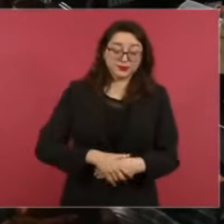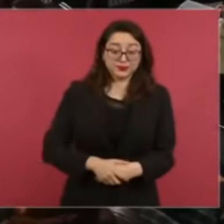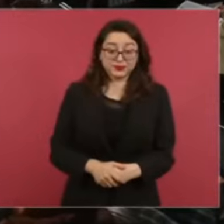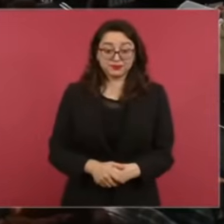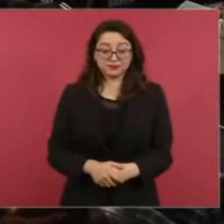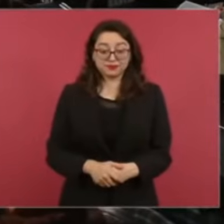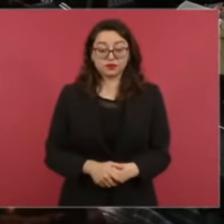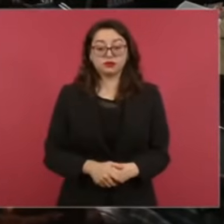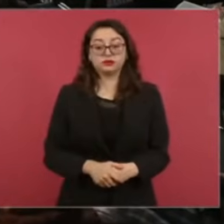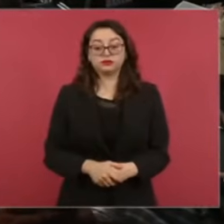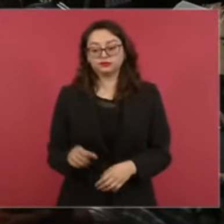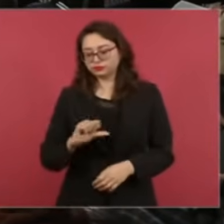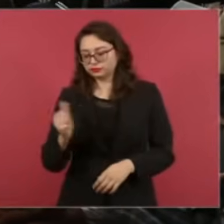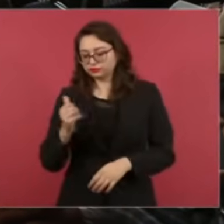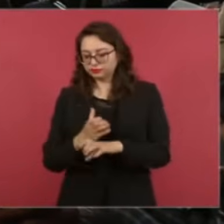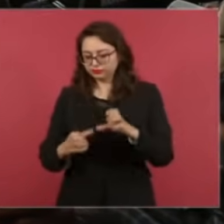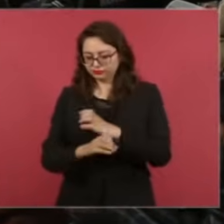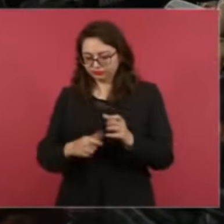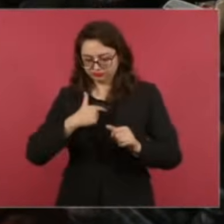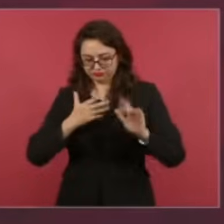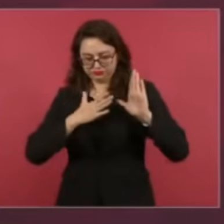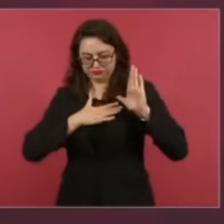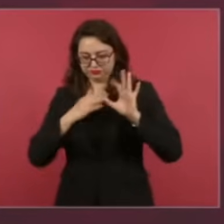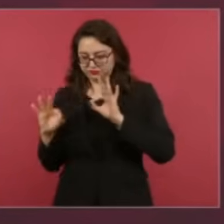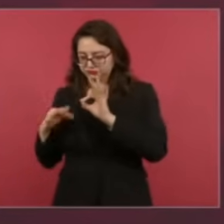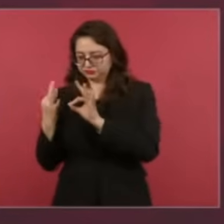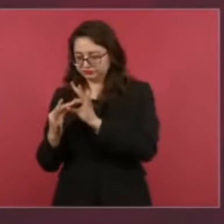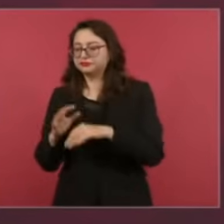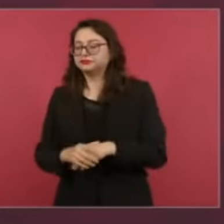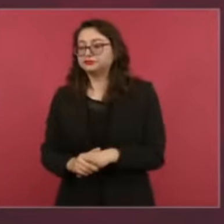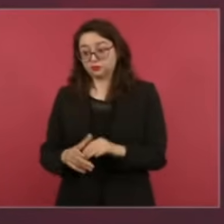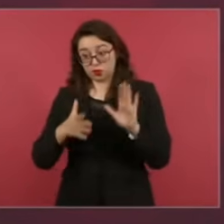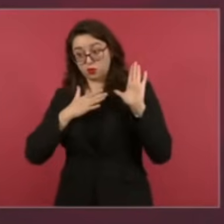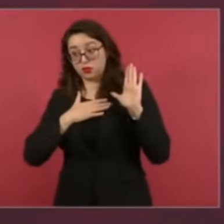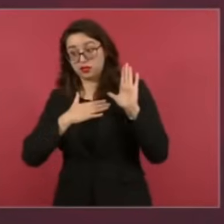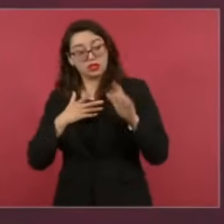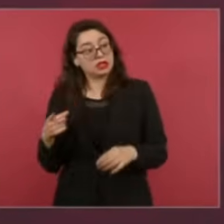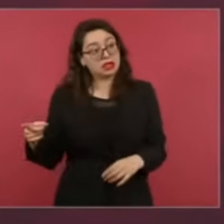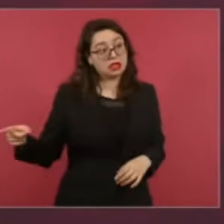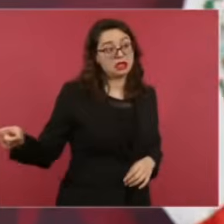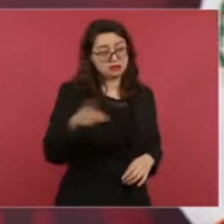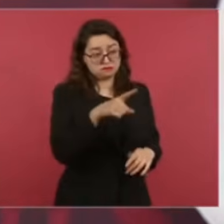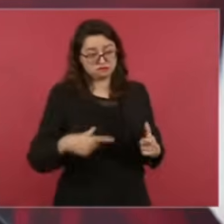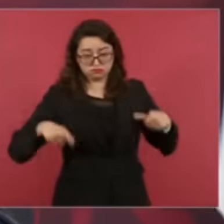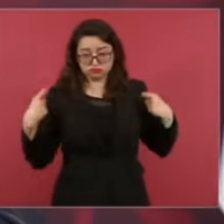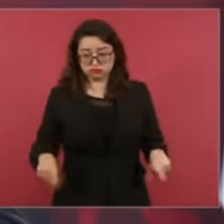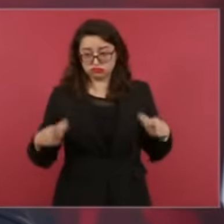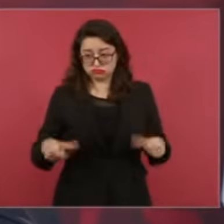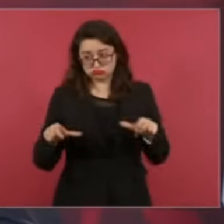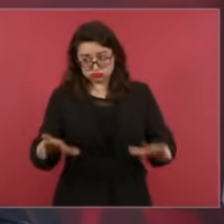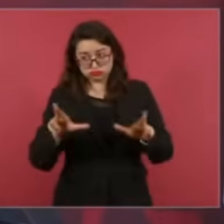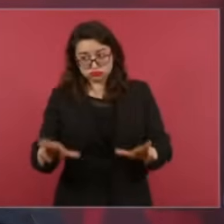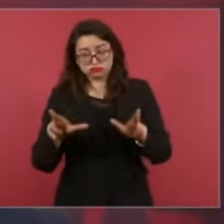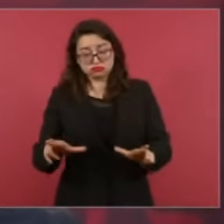En que le íbamos a cobrar impuestos a los que no pagaban, que se sentían los dueños